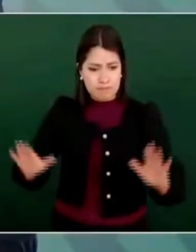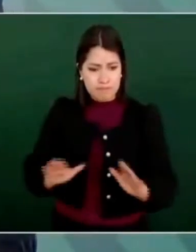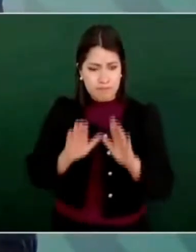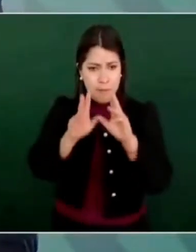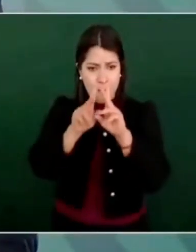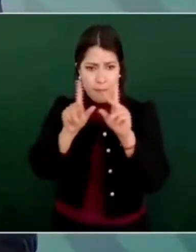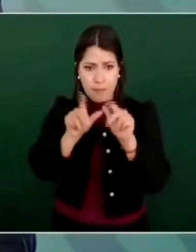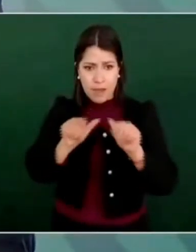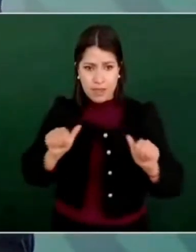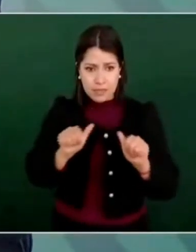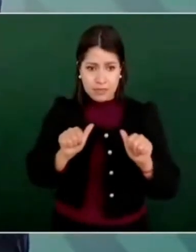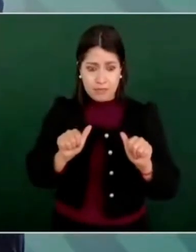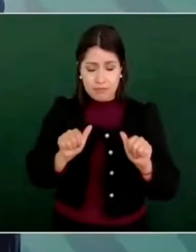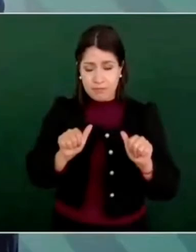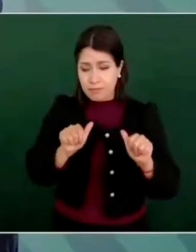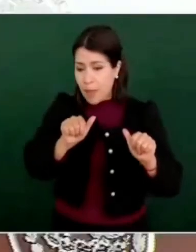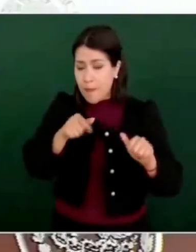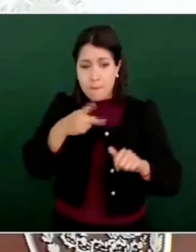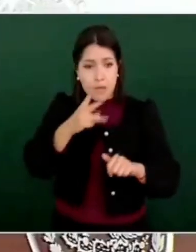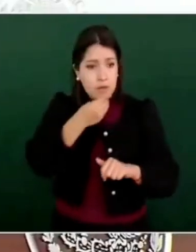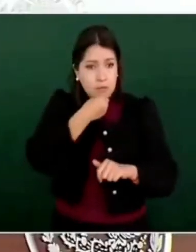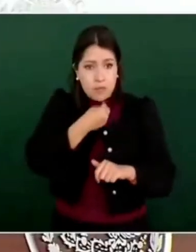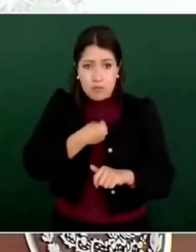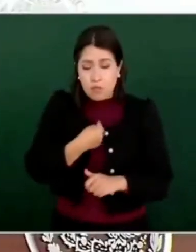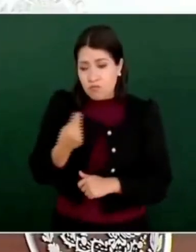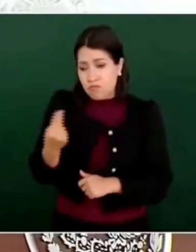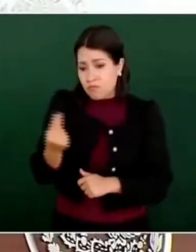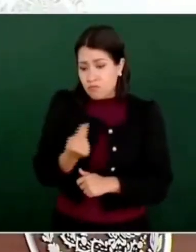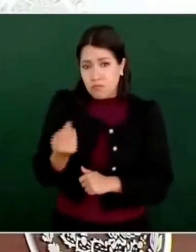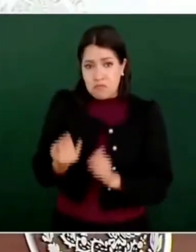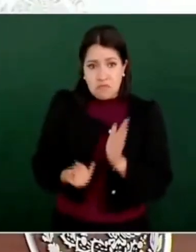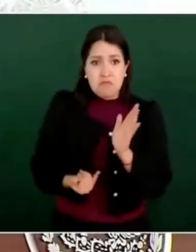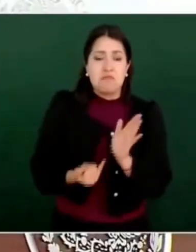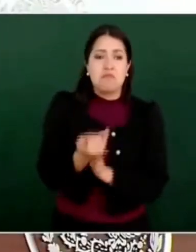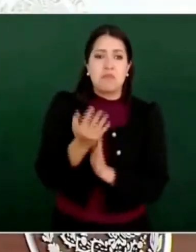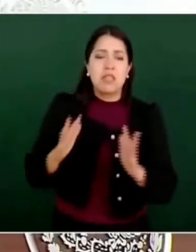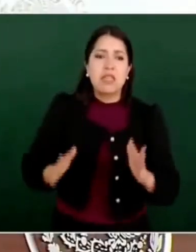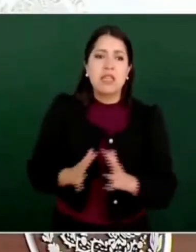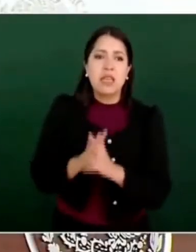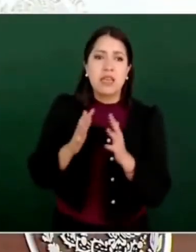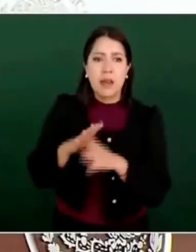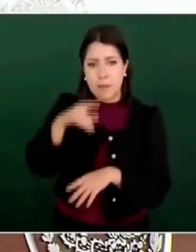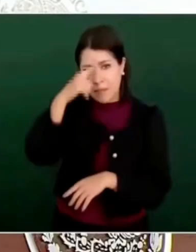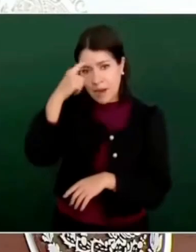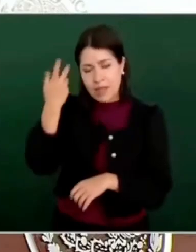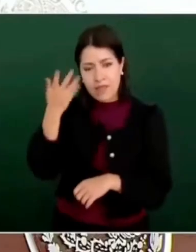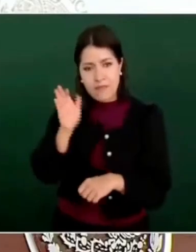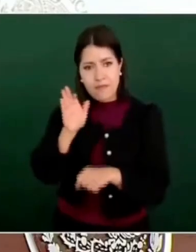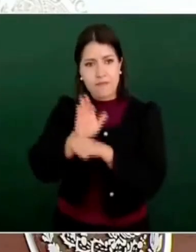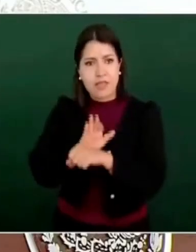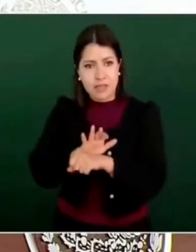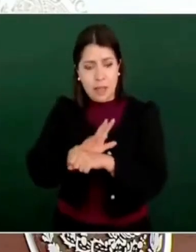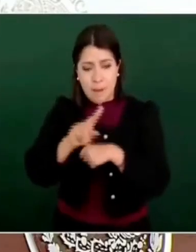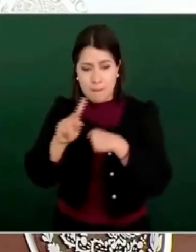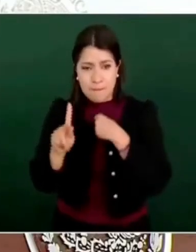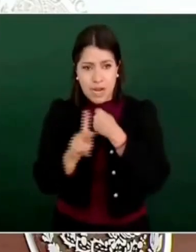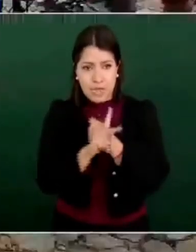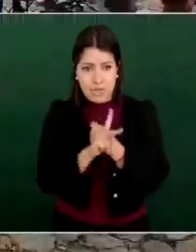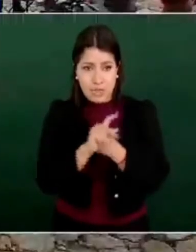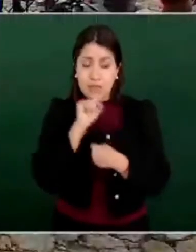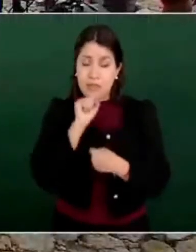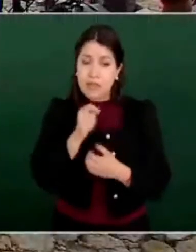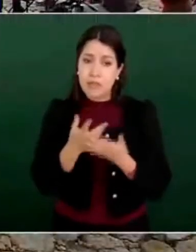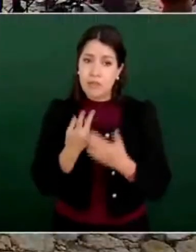que escoger la guerra como el mal menor. Ambos enfrentaron situaciones